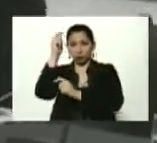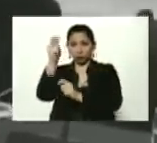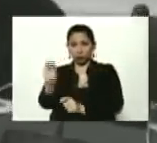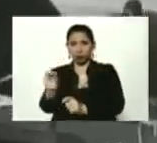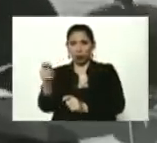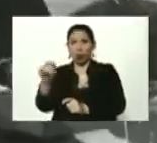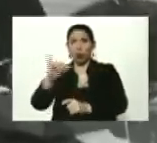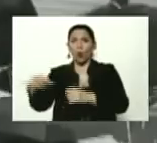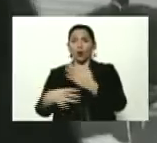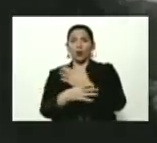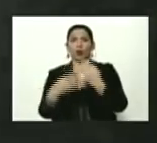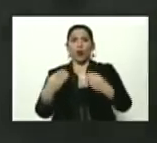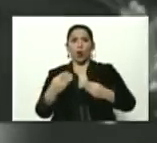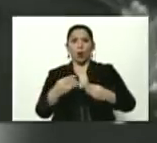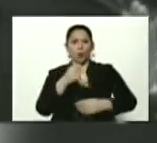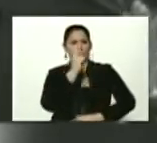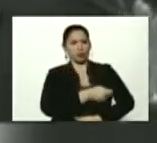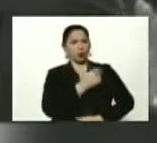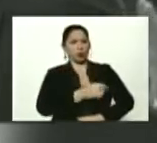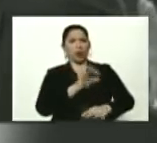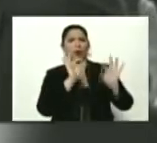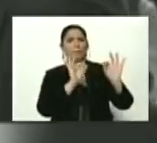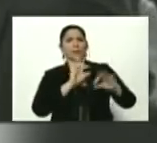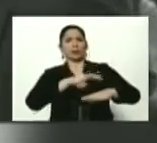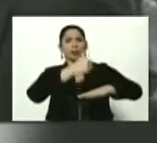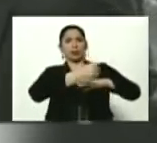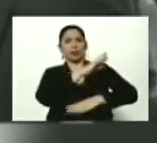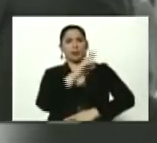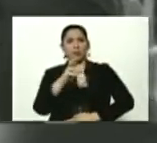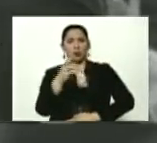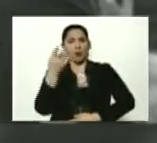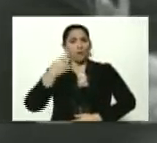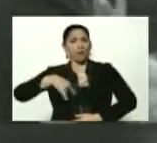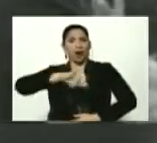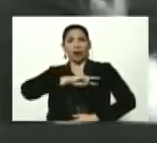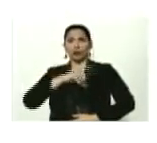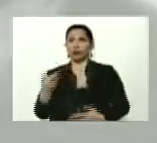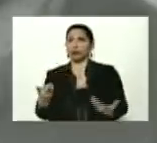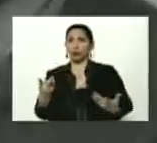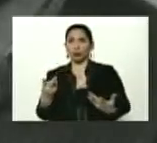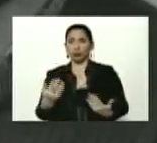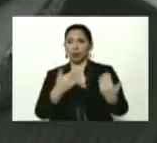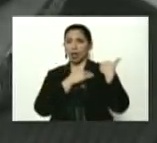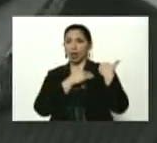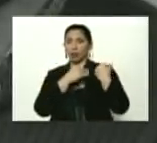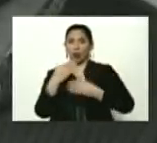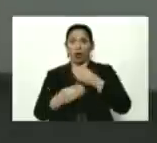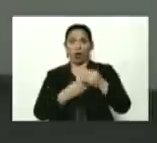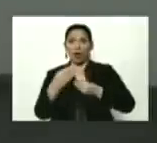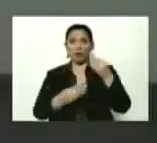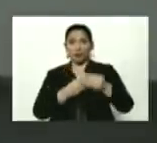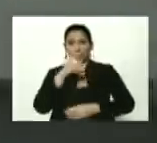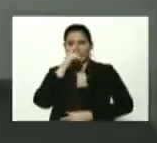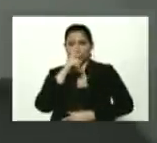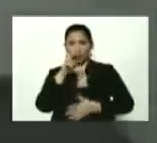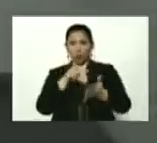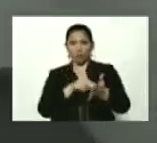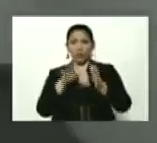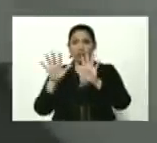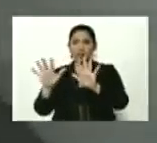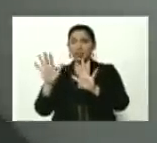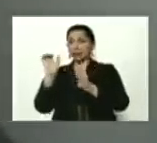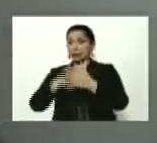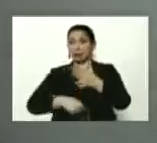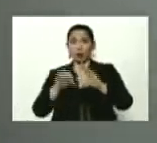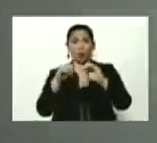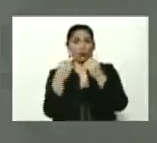Guaidó como procurador especial, un falso cargo que ejerce desde el exilio, sin oficina ni